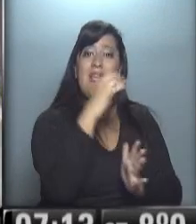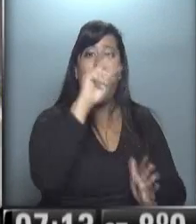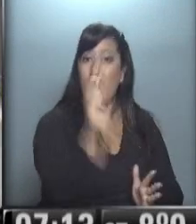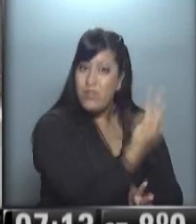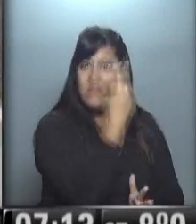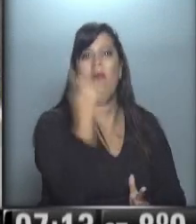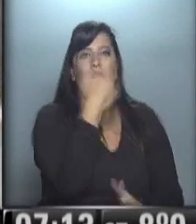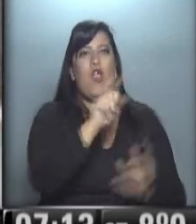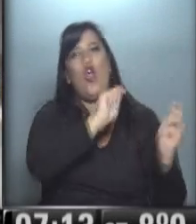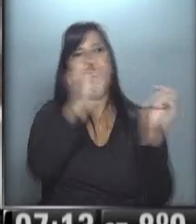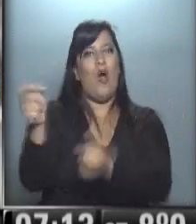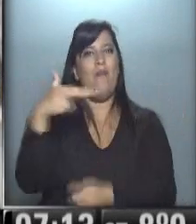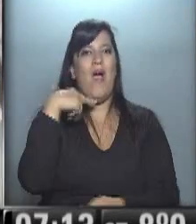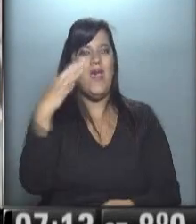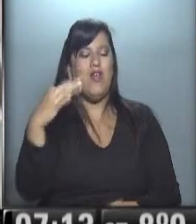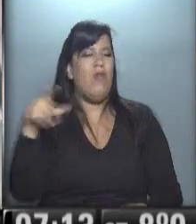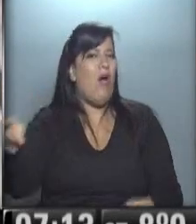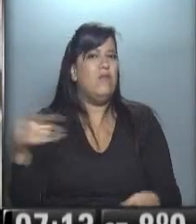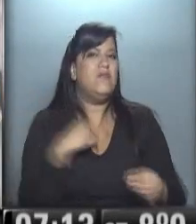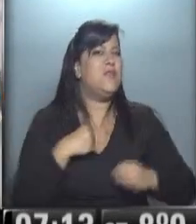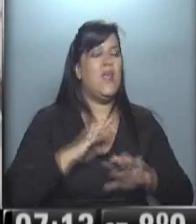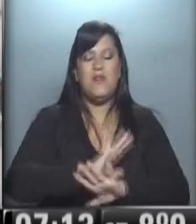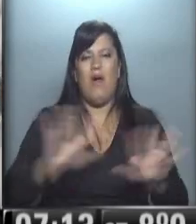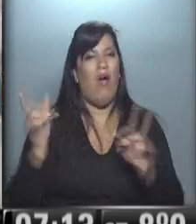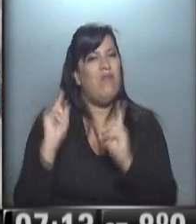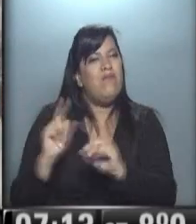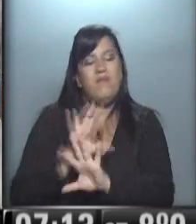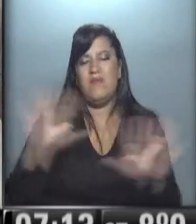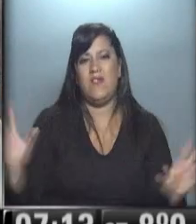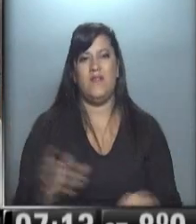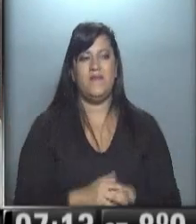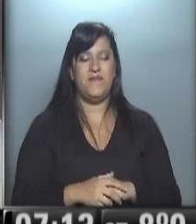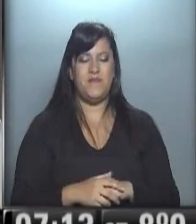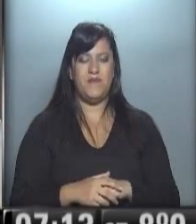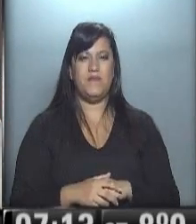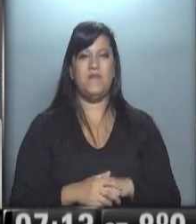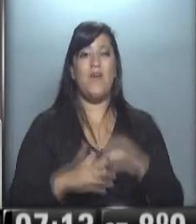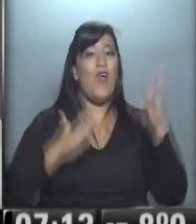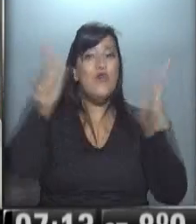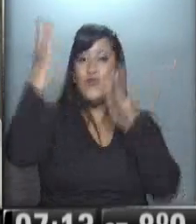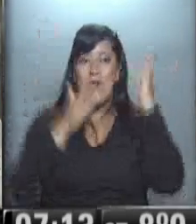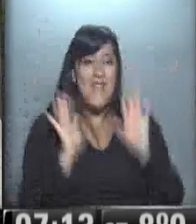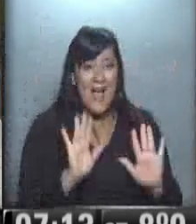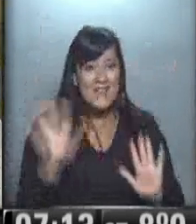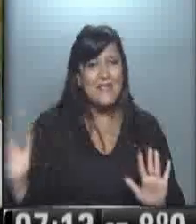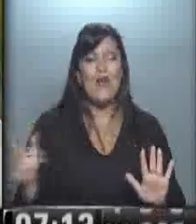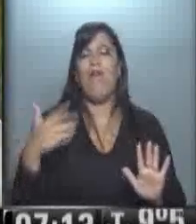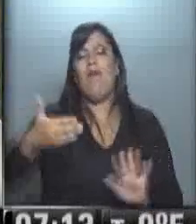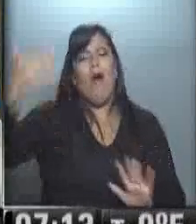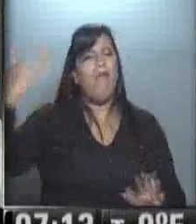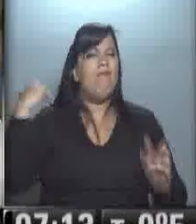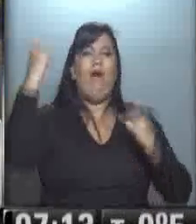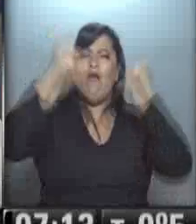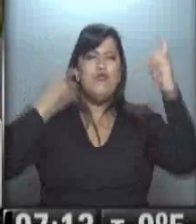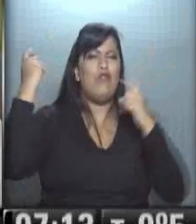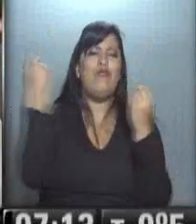él, y después ver hasta cuándo seguimos conociendo. ¿No te planeas soñado así, Guido? Yo lo soñé de muchas